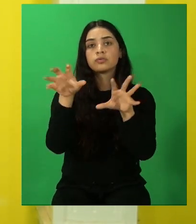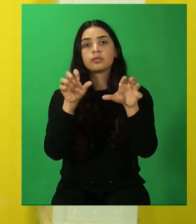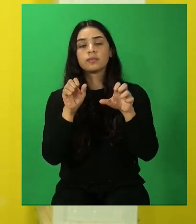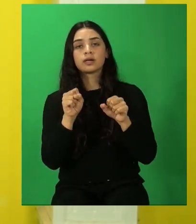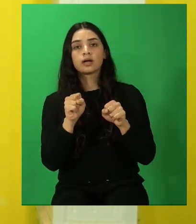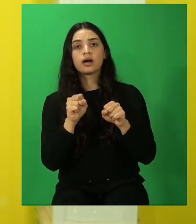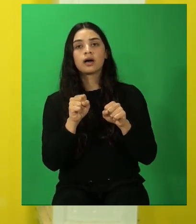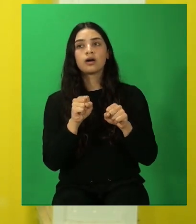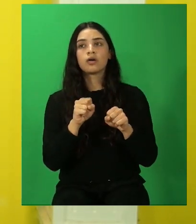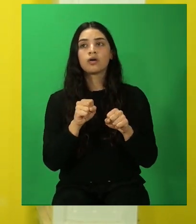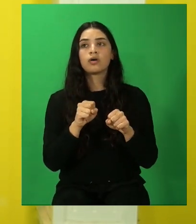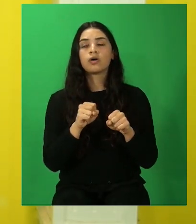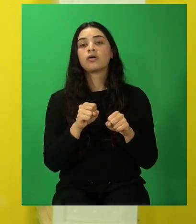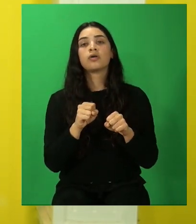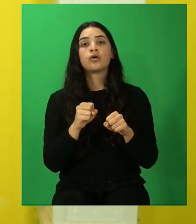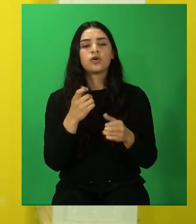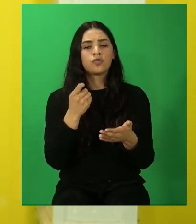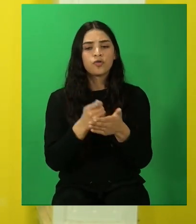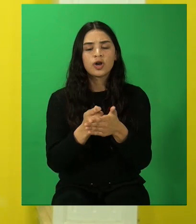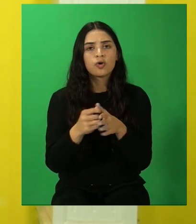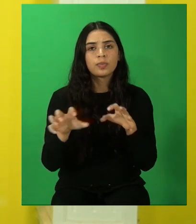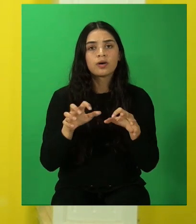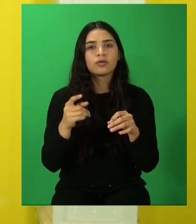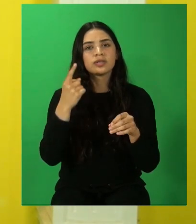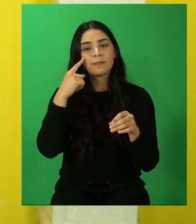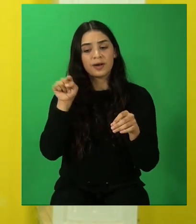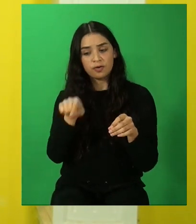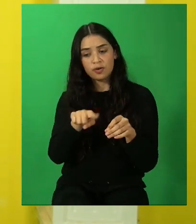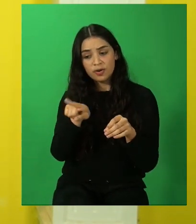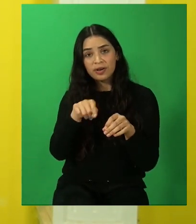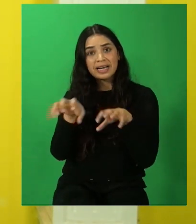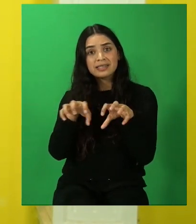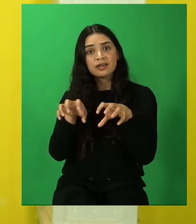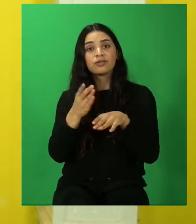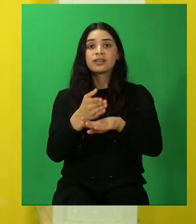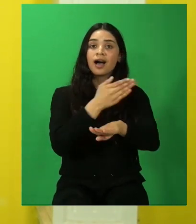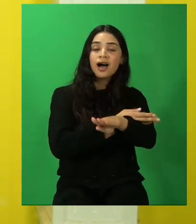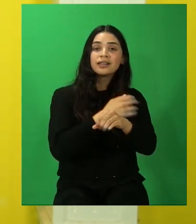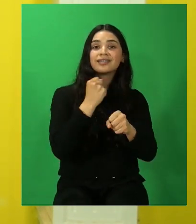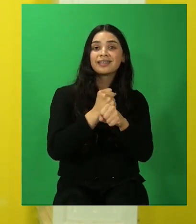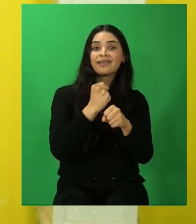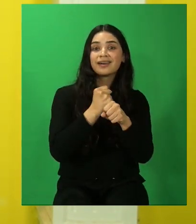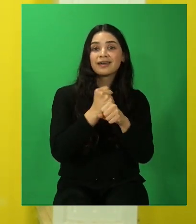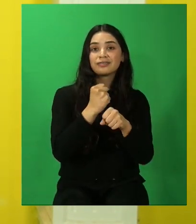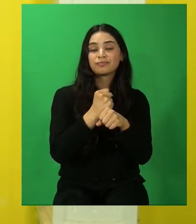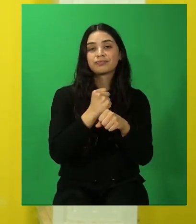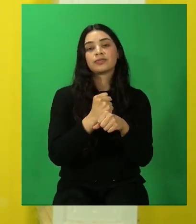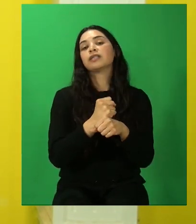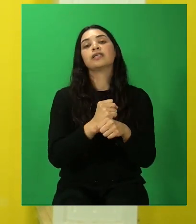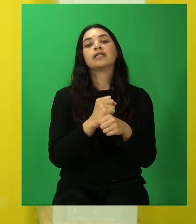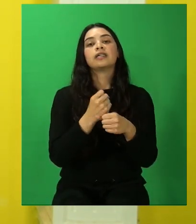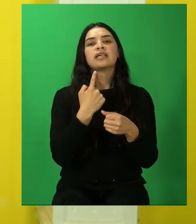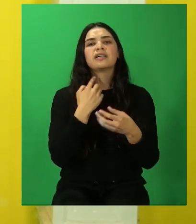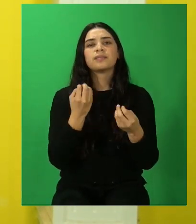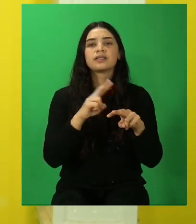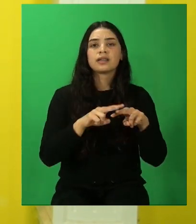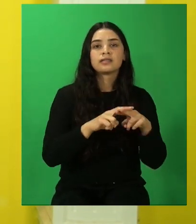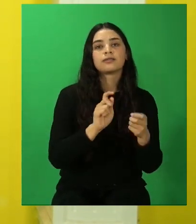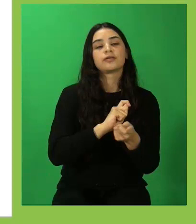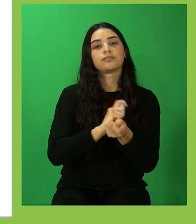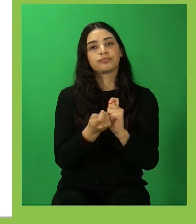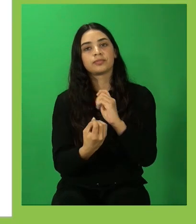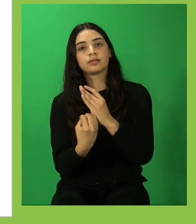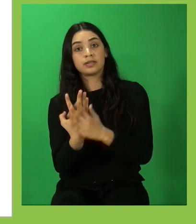bien pasó por todos estos procesos para obtener algo final. Vamos a dar un pequeño ejemplo y con esto vamos a